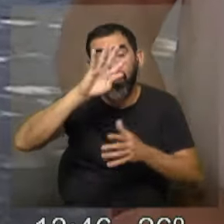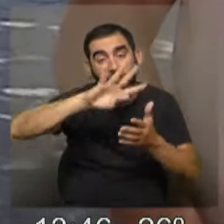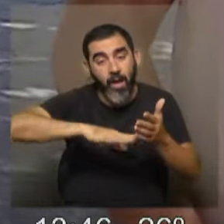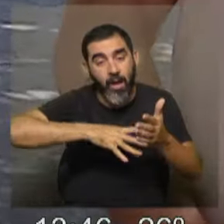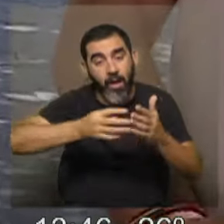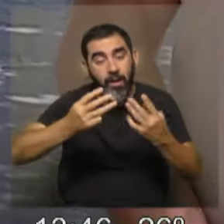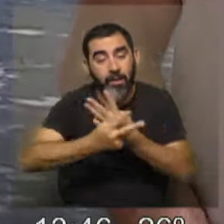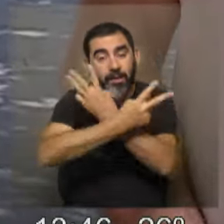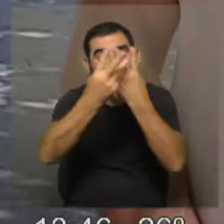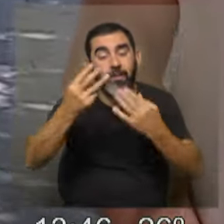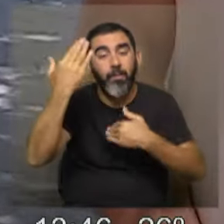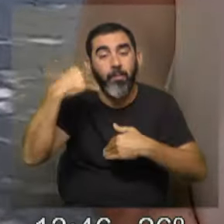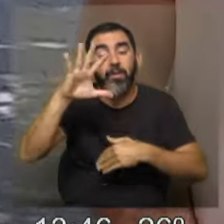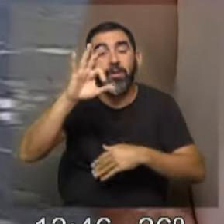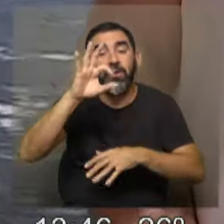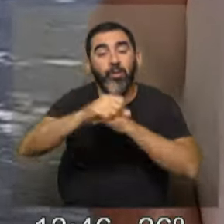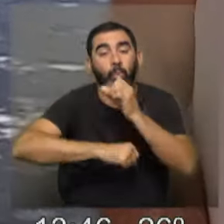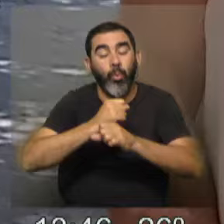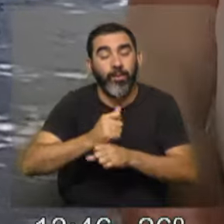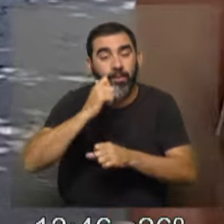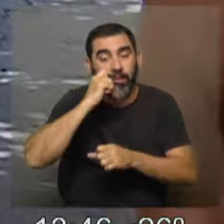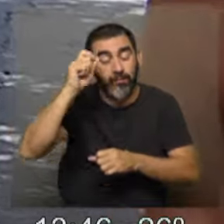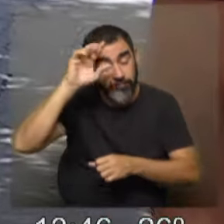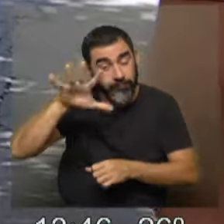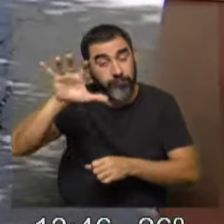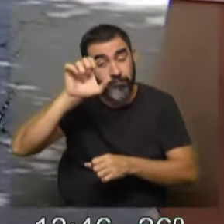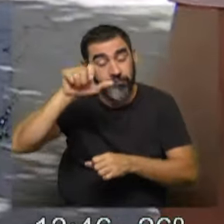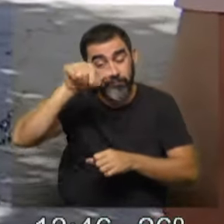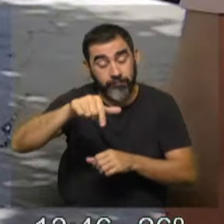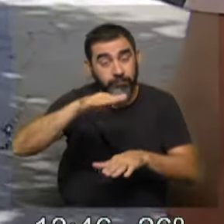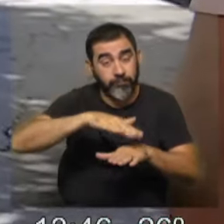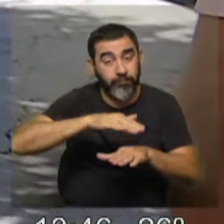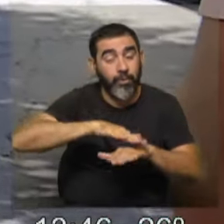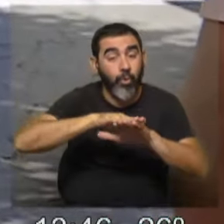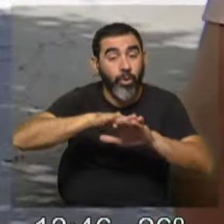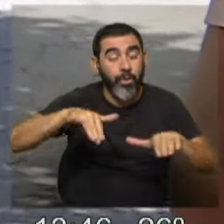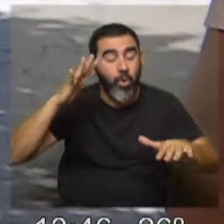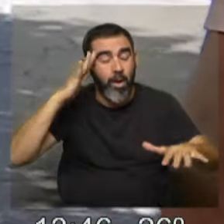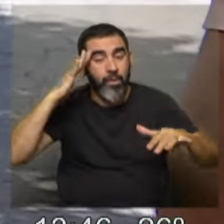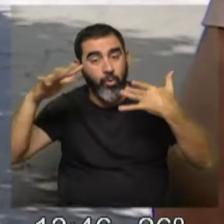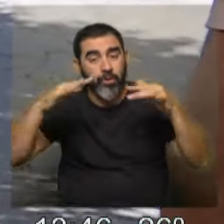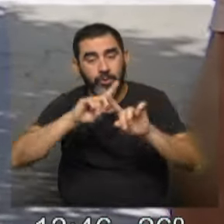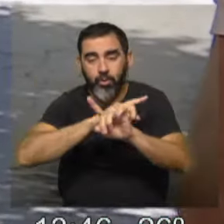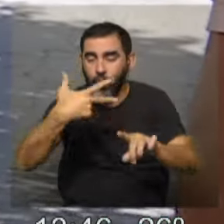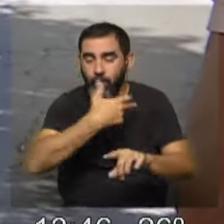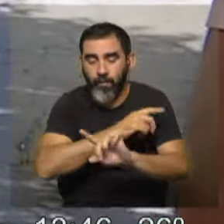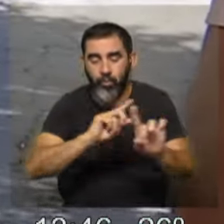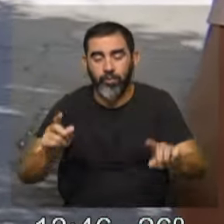para todo público mayores de 50 años. Y recuerden que para esta instancia, tanto niños como adolescentes no deben vacunarse.